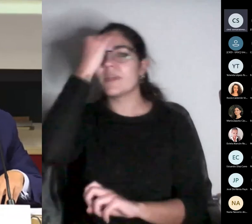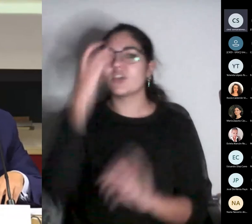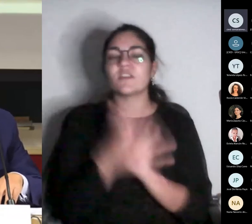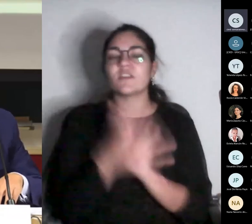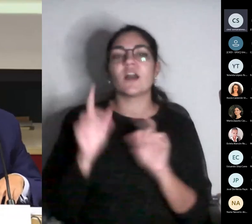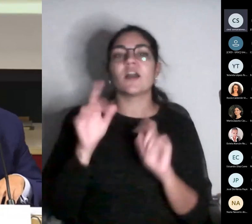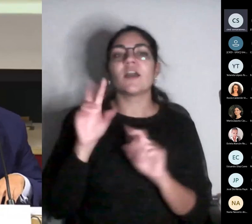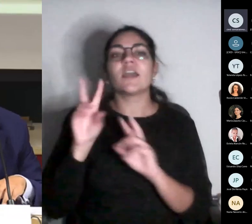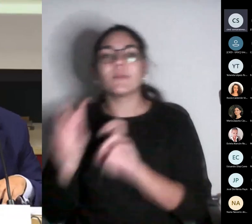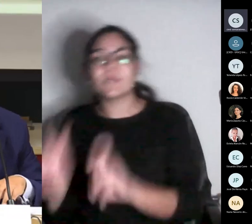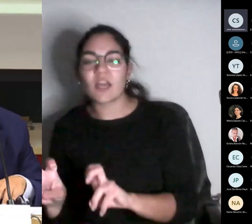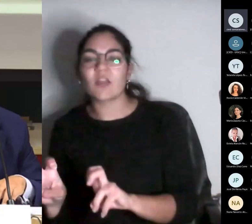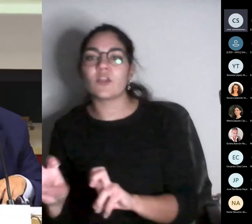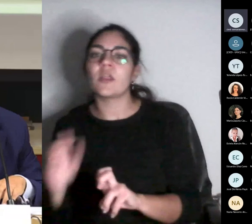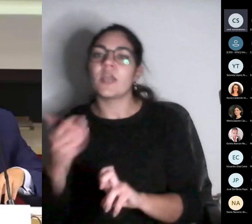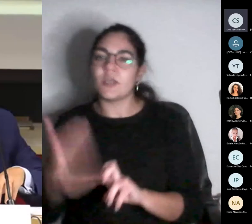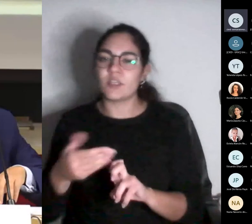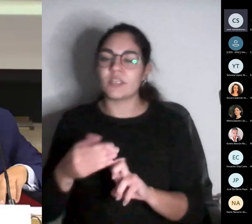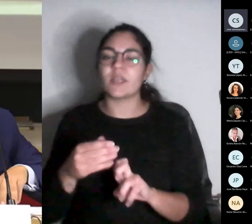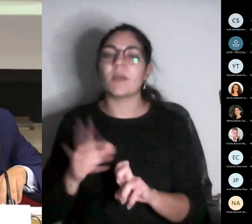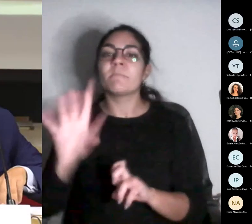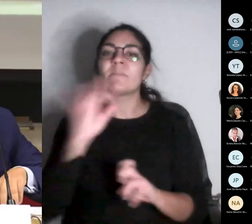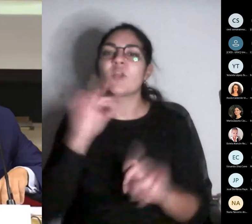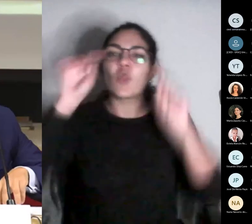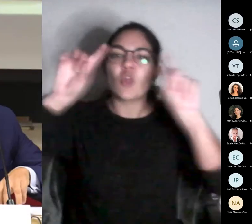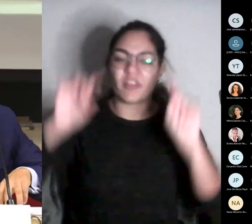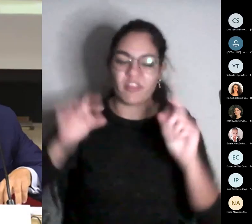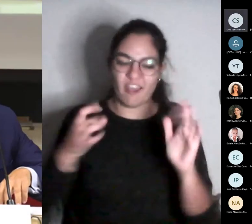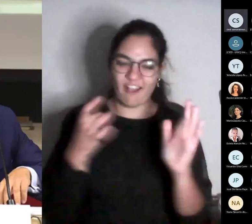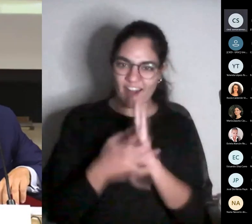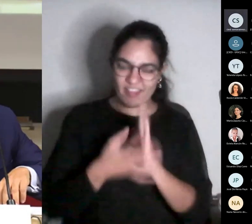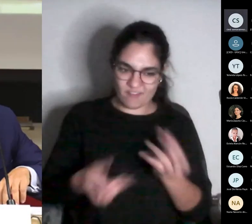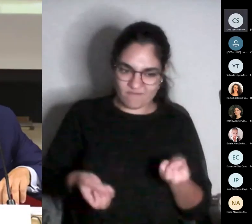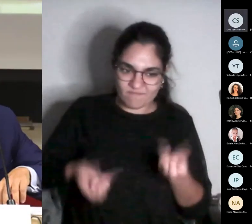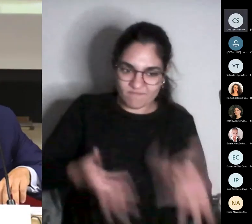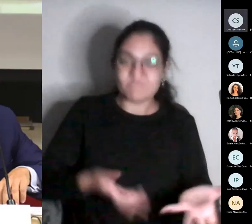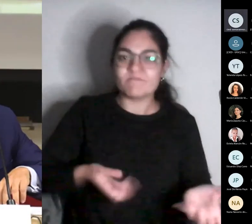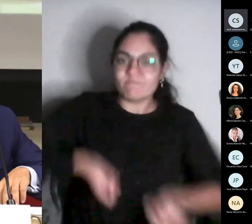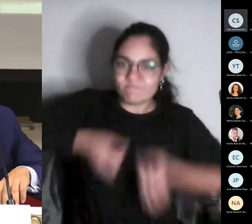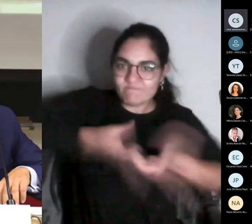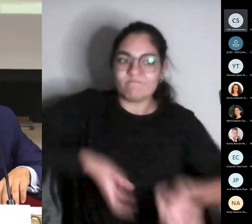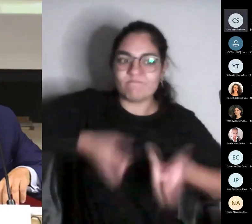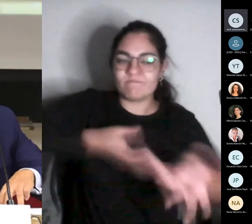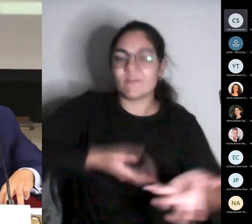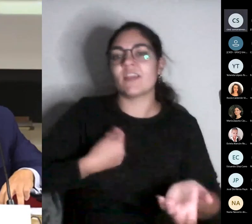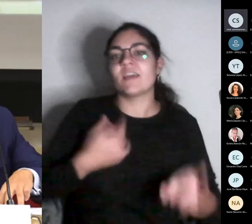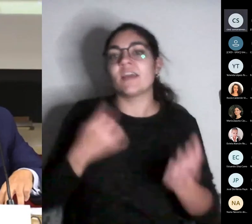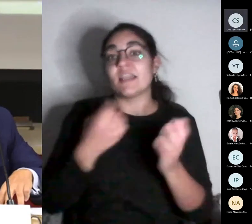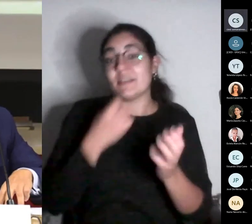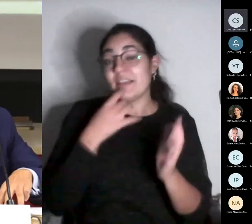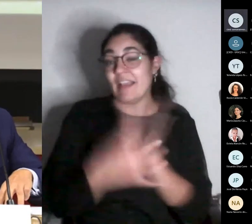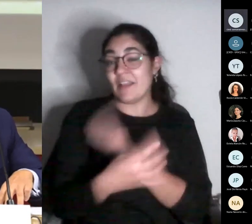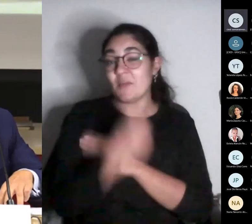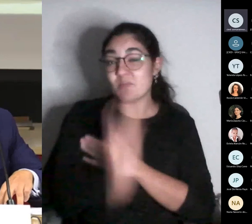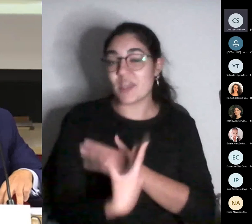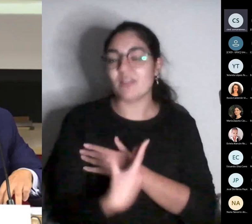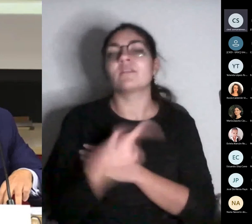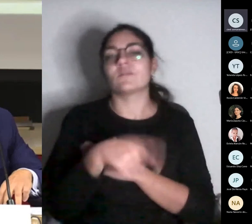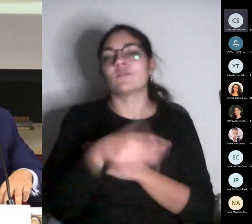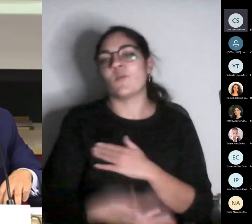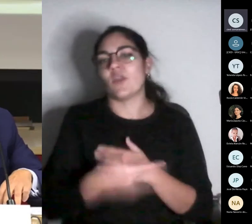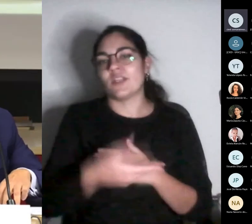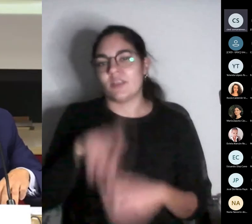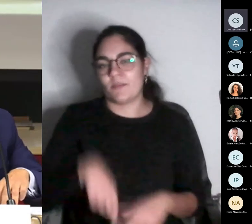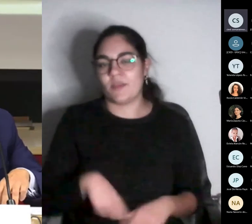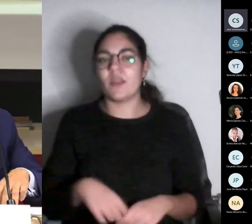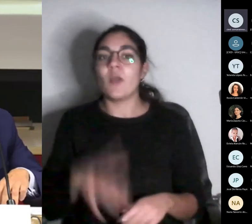Investigar y dar buena docencia. Es por ello por lo que en esta universidad decidimos